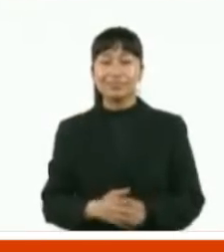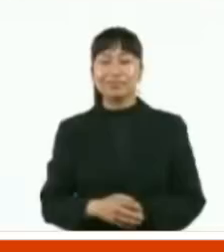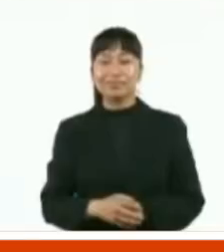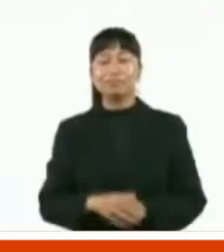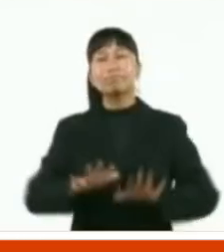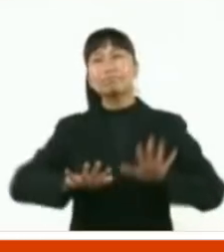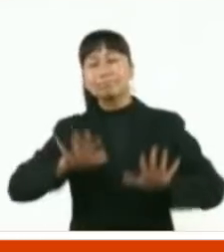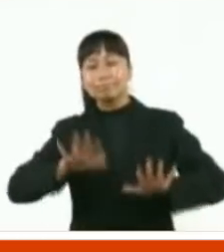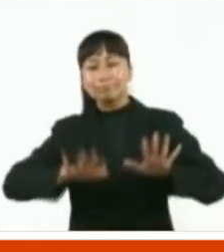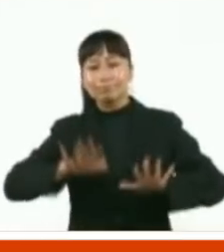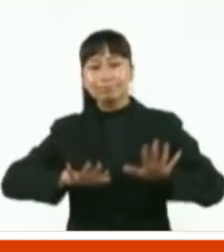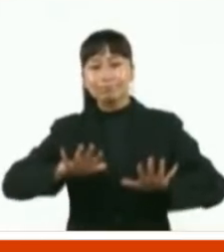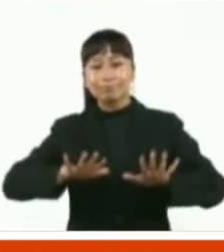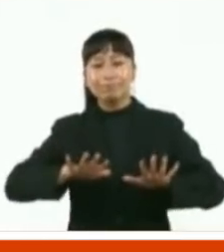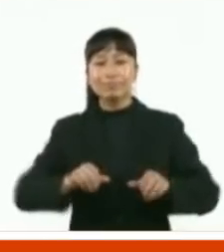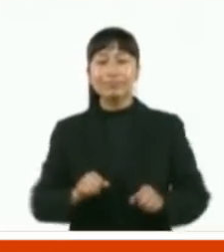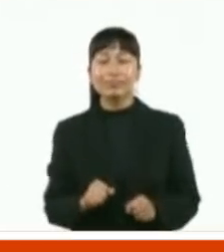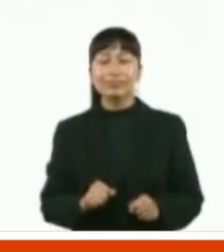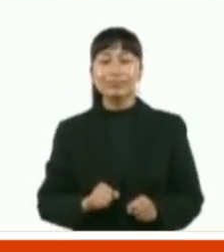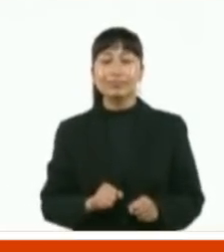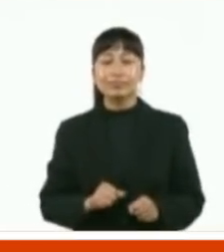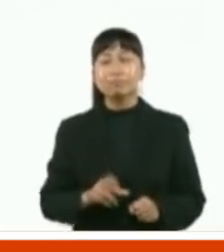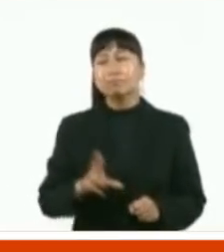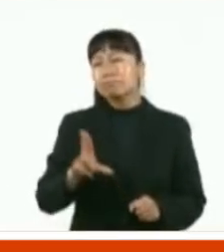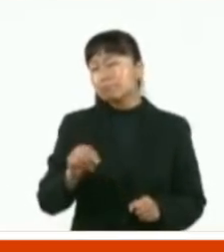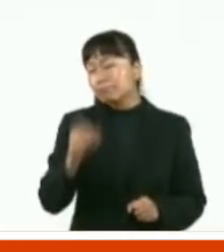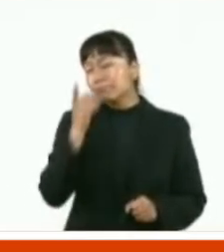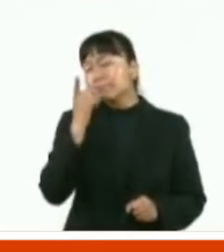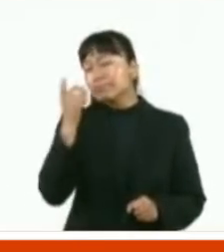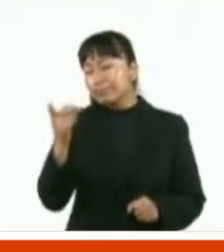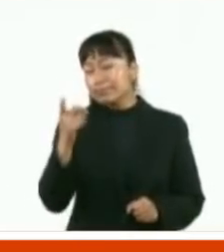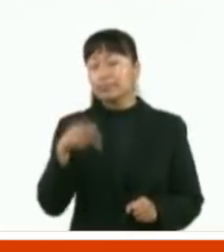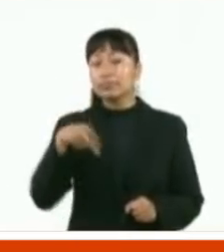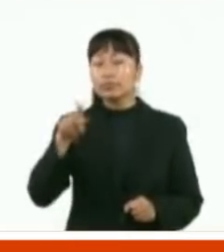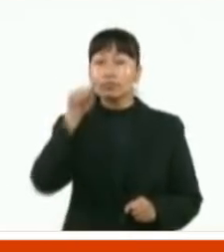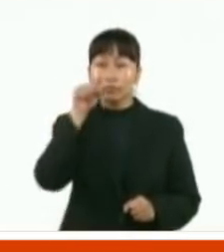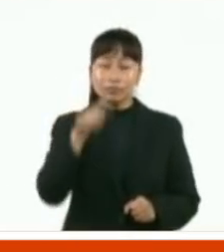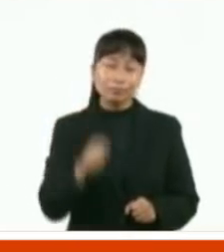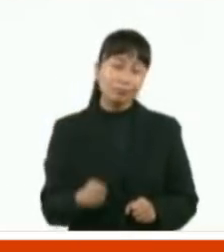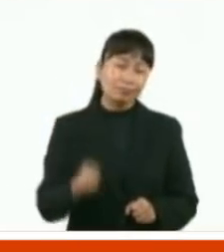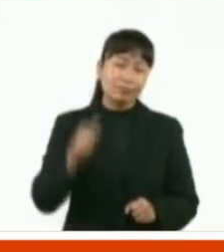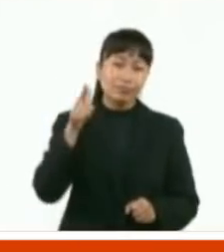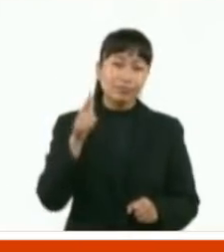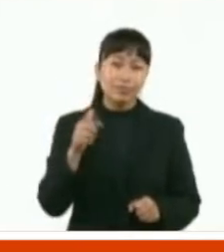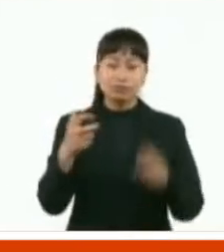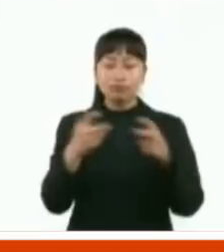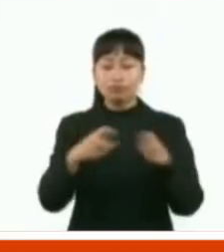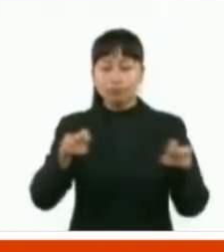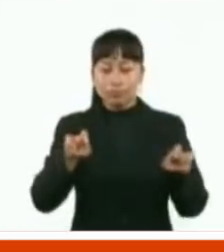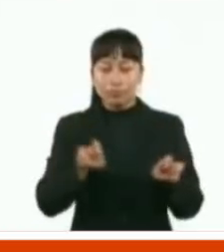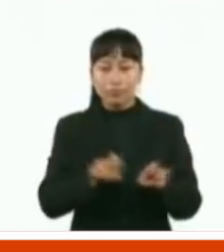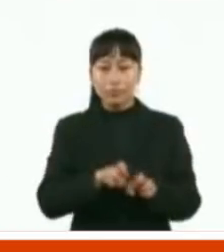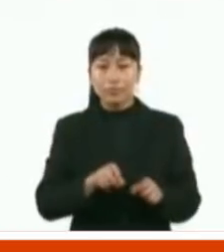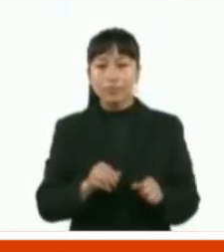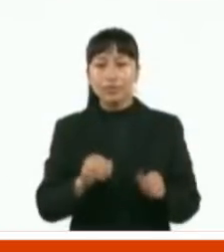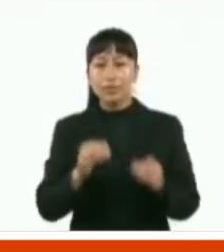a veces no lo mencionamos, pero él fue el primero que hizo un gabinete no